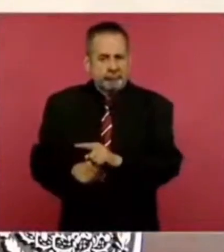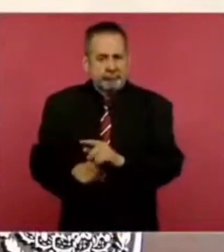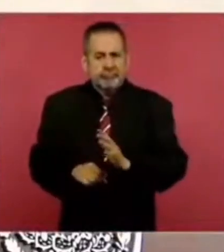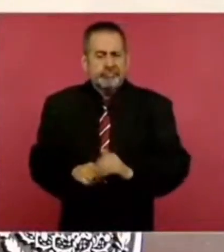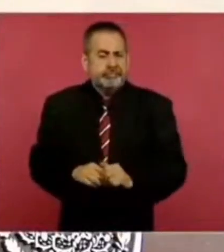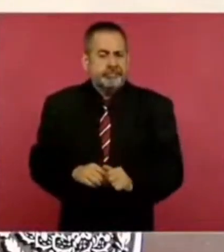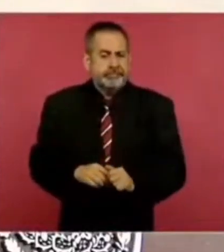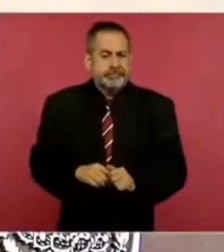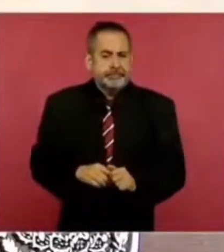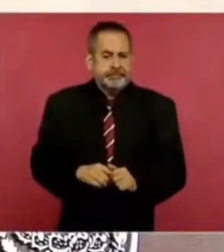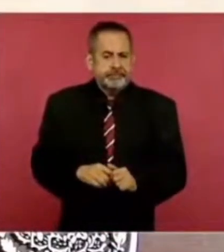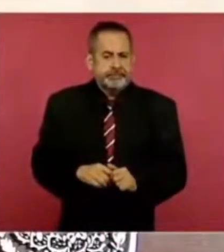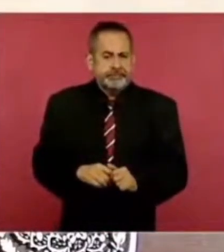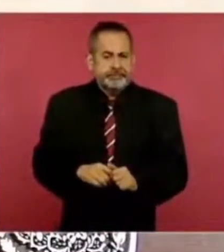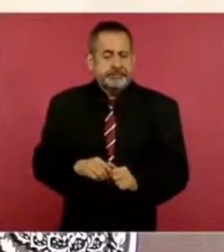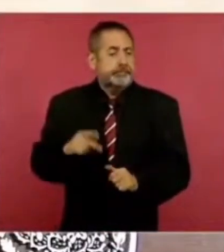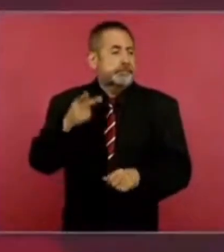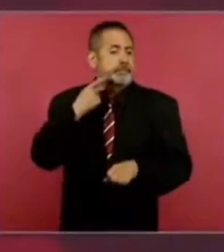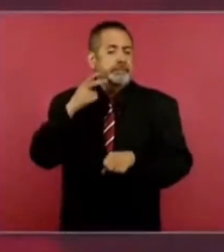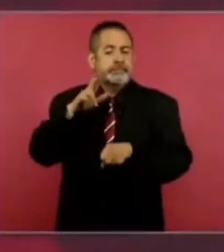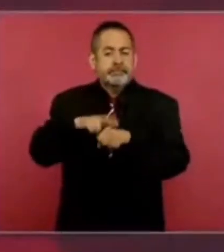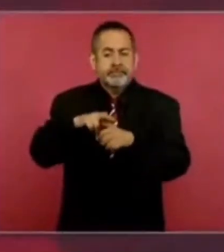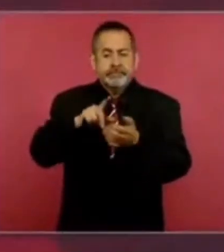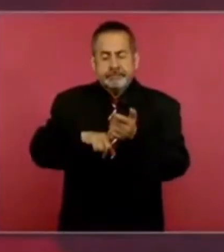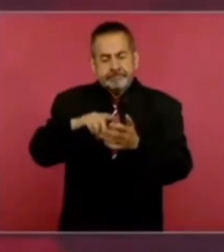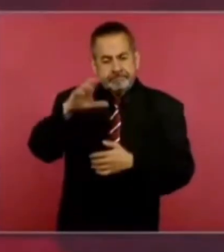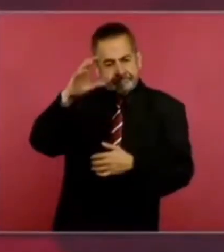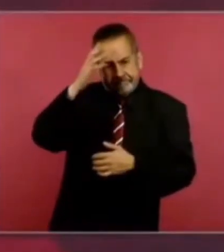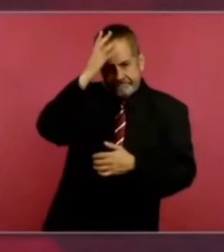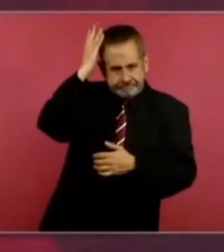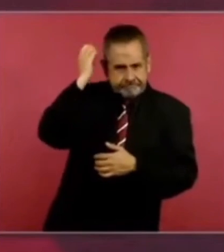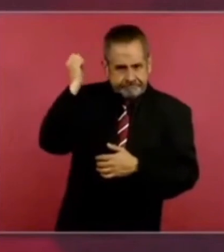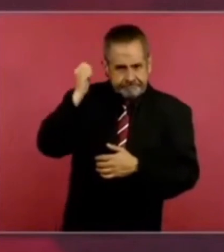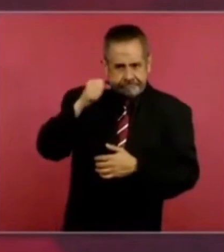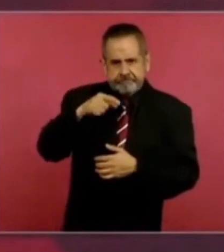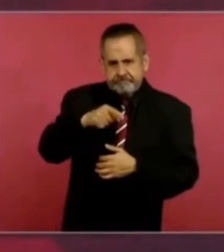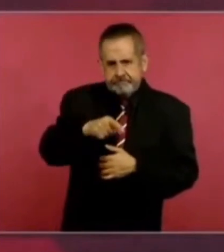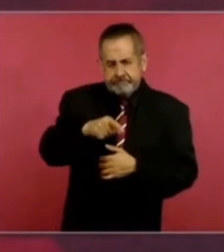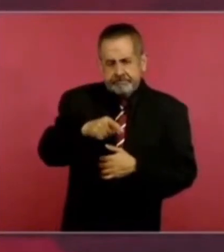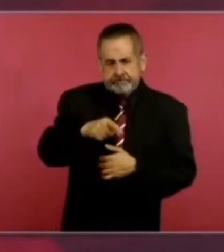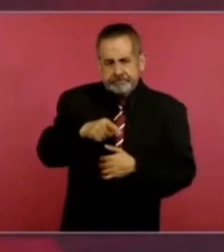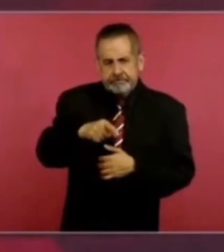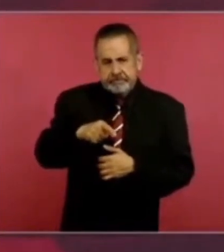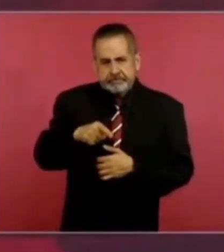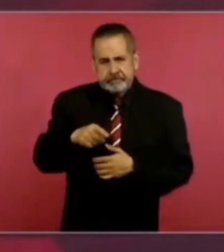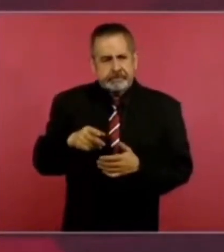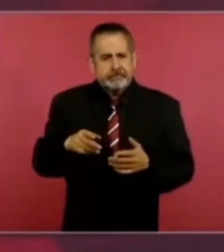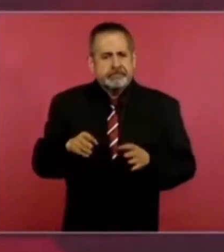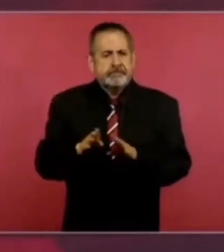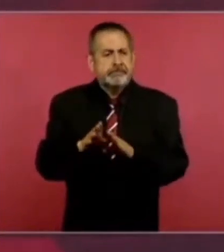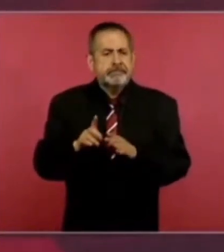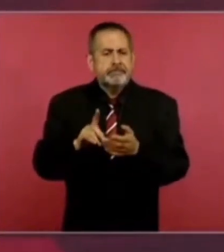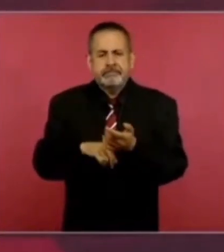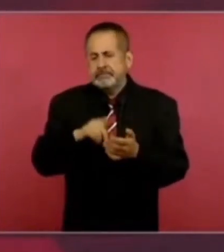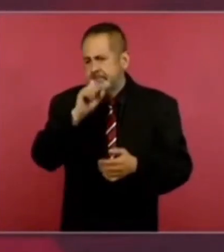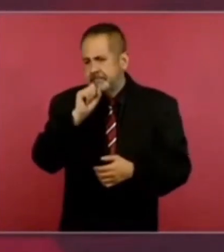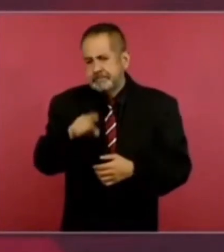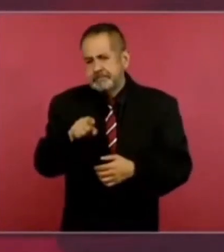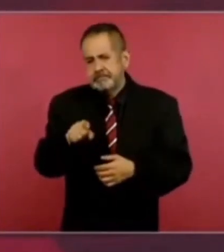Lo de el procurador de Morelos, pues fue lo